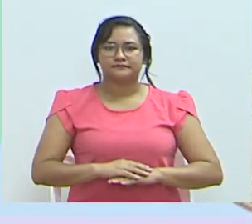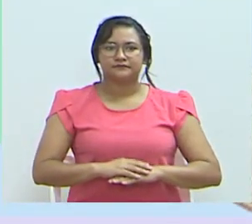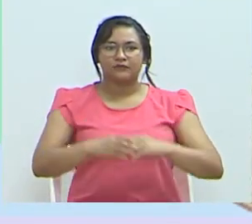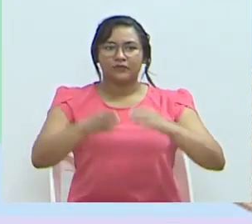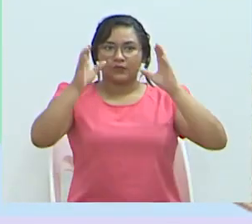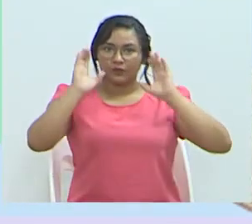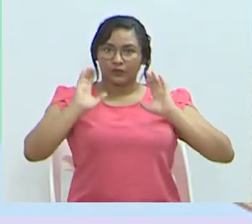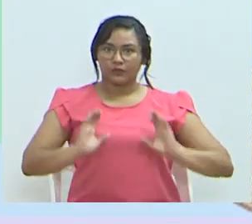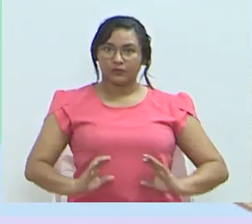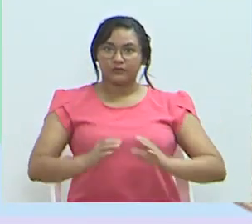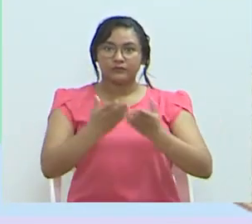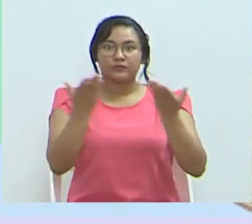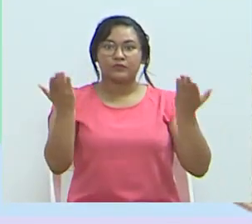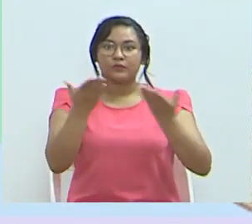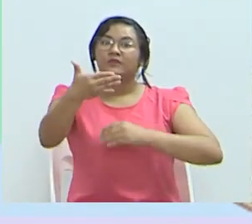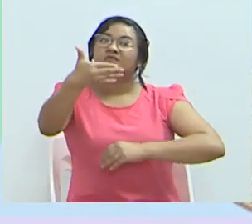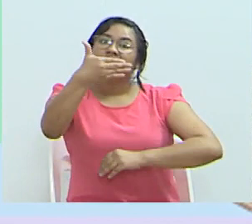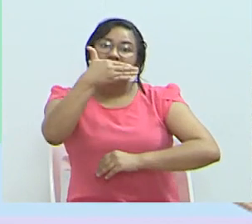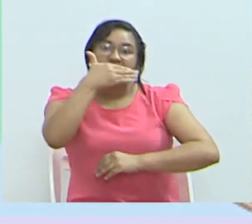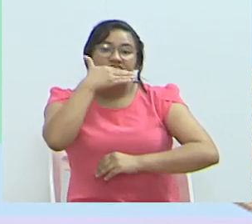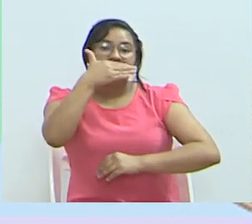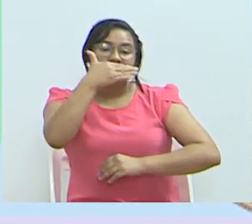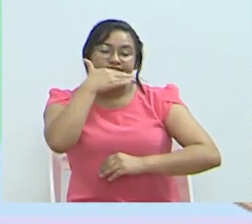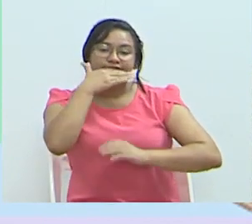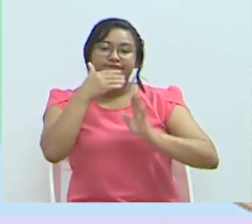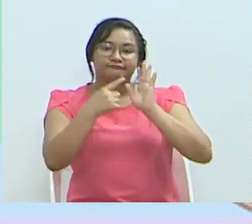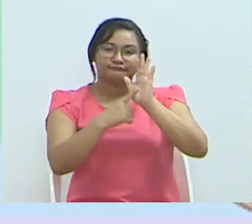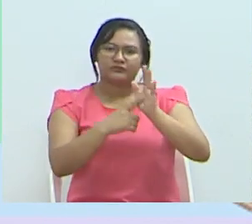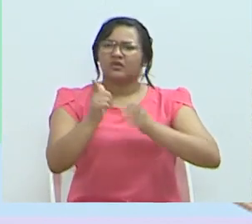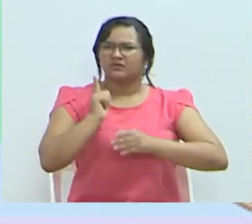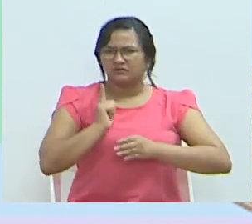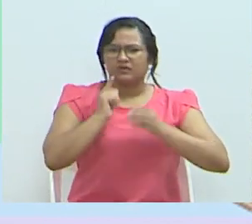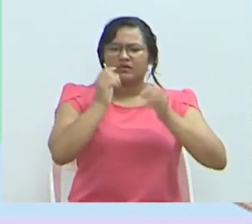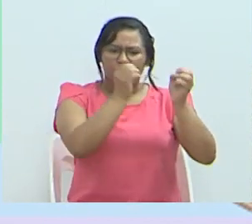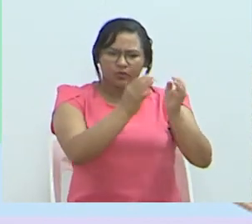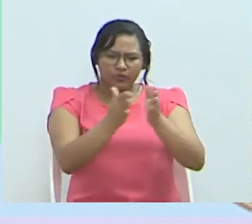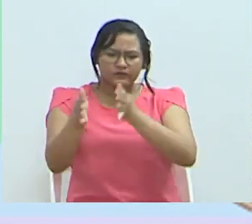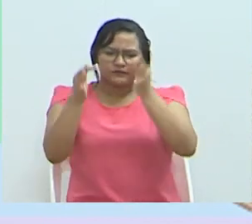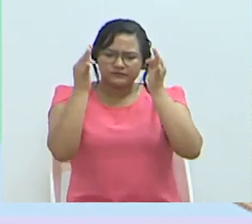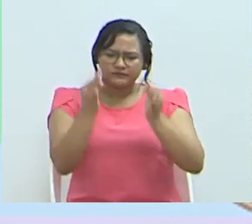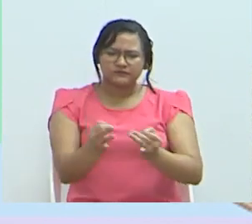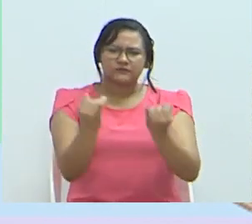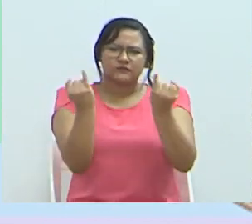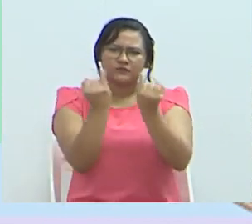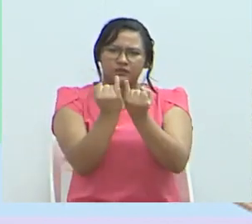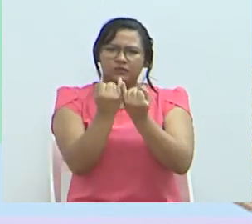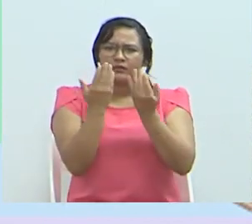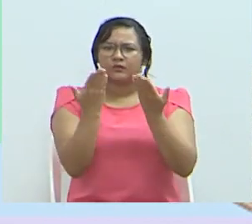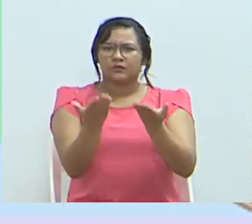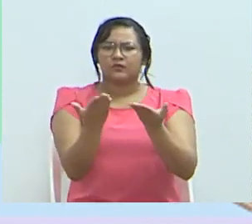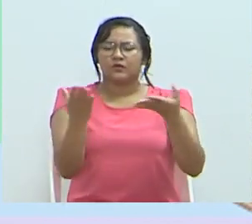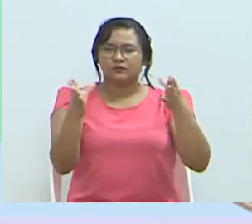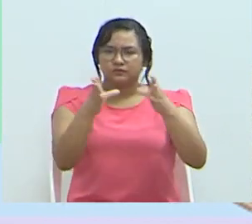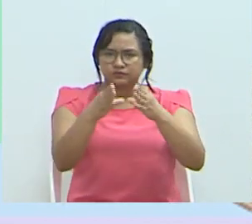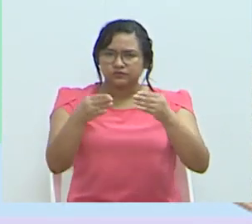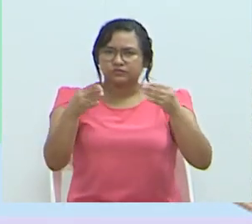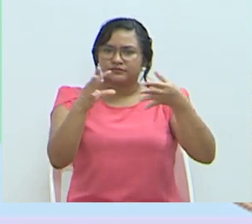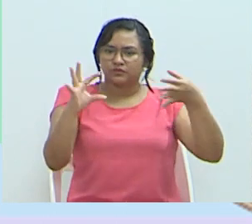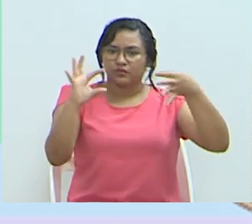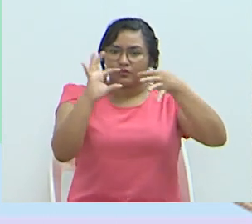El cuerpo humano es una estructura compleja y altamente organizada, formada por células que trabajan juntas para